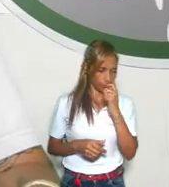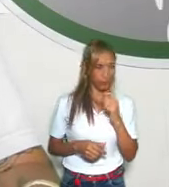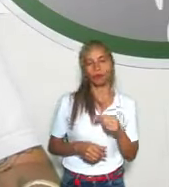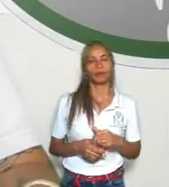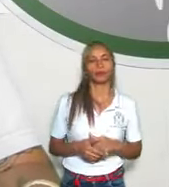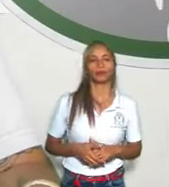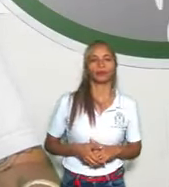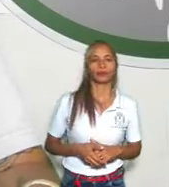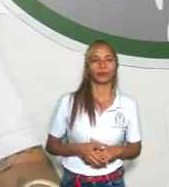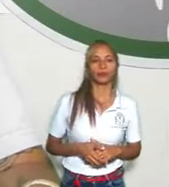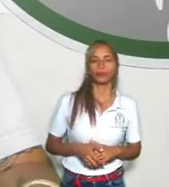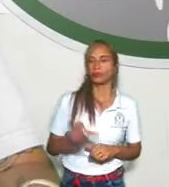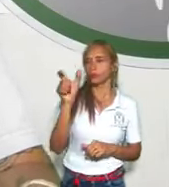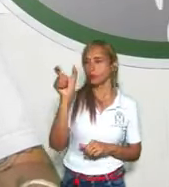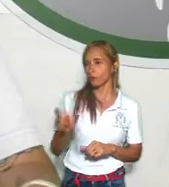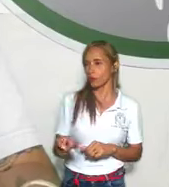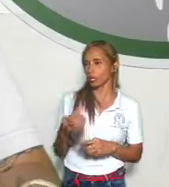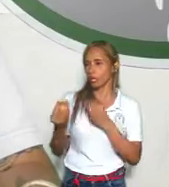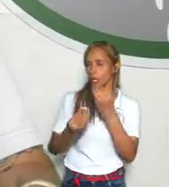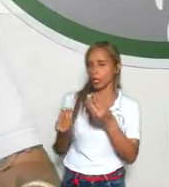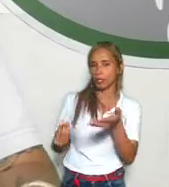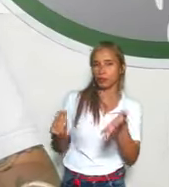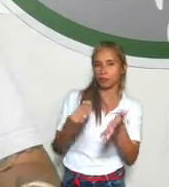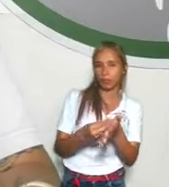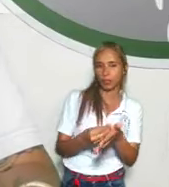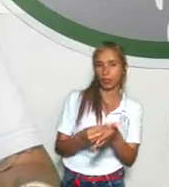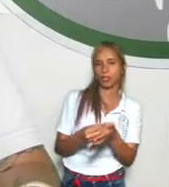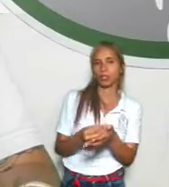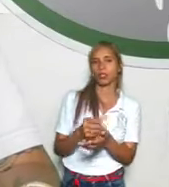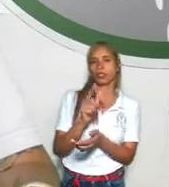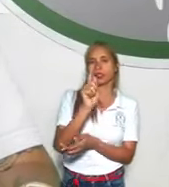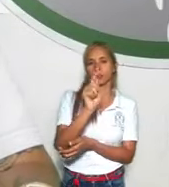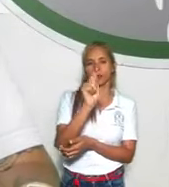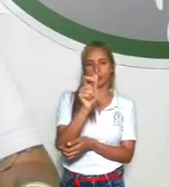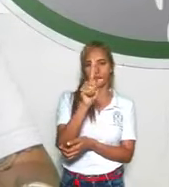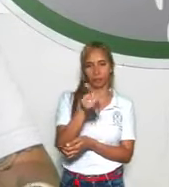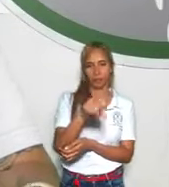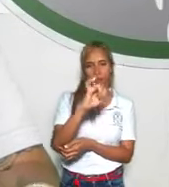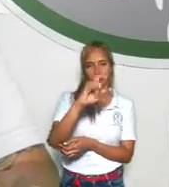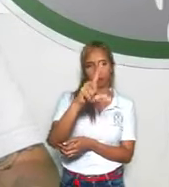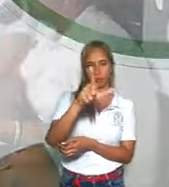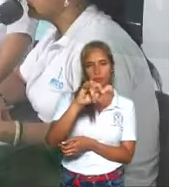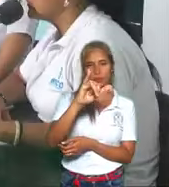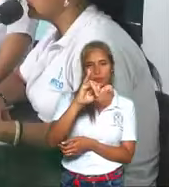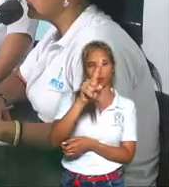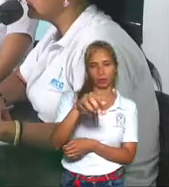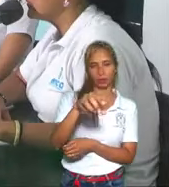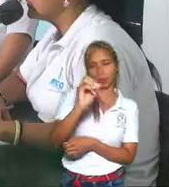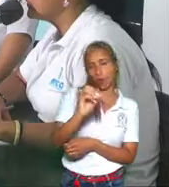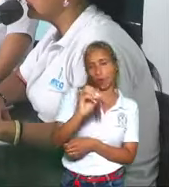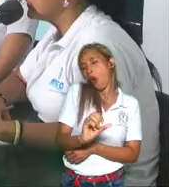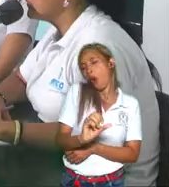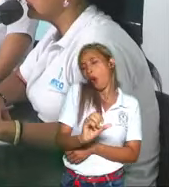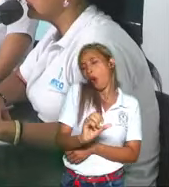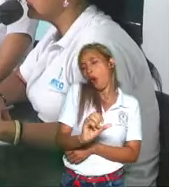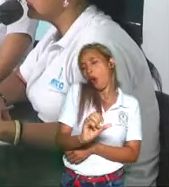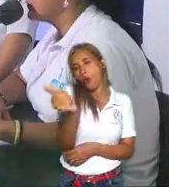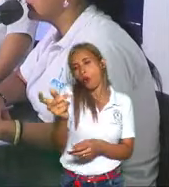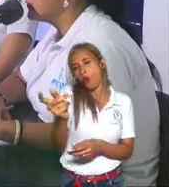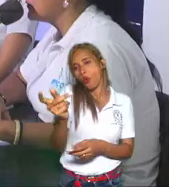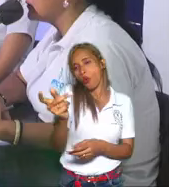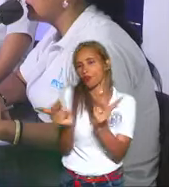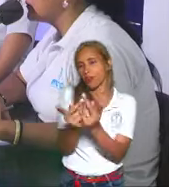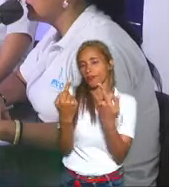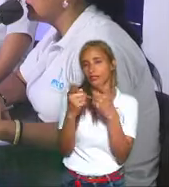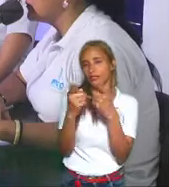el Facilísimo o en un punto diferente a el punto integrado de atención, que nos deje como la factura con